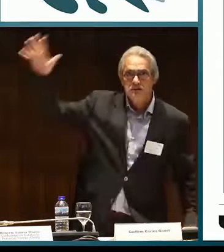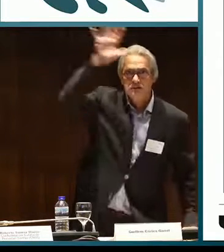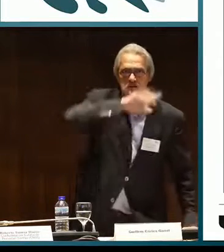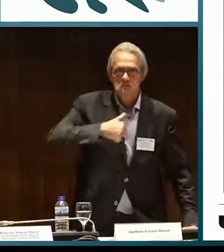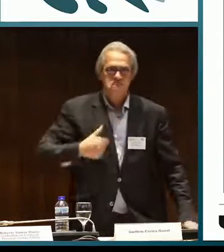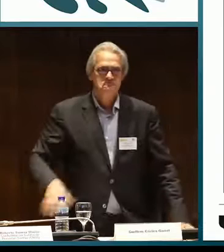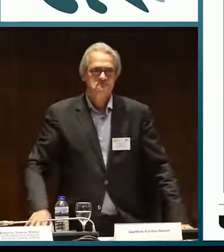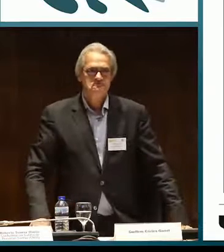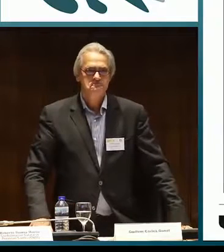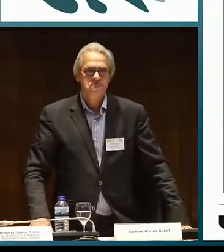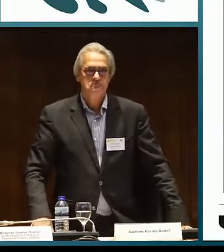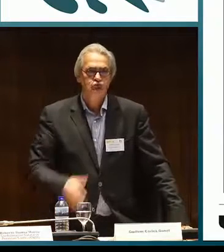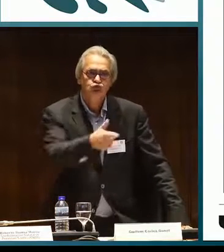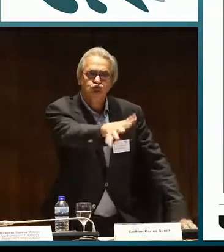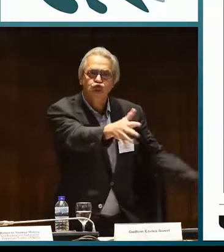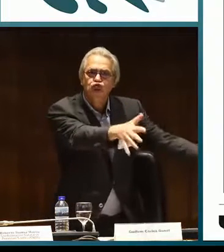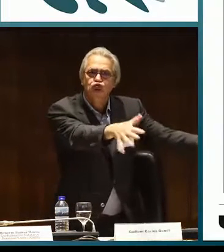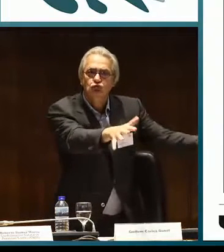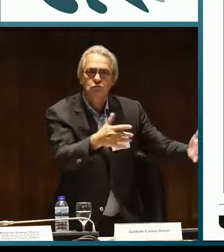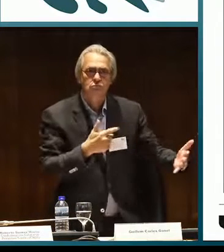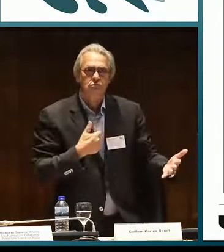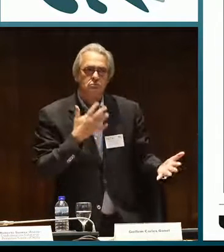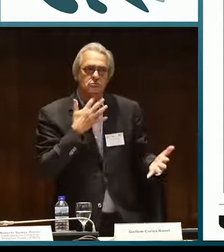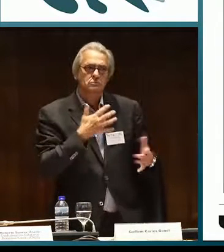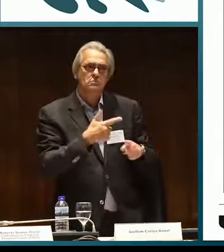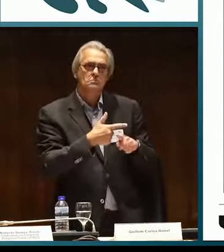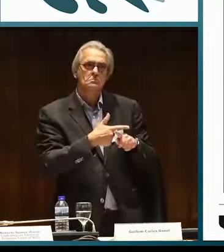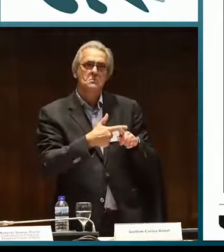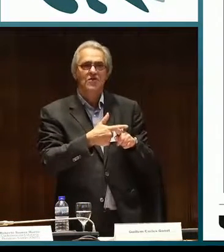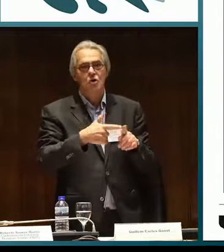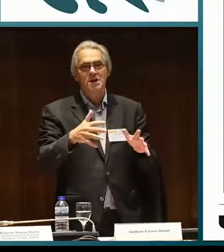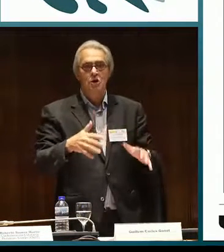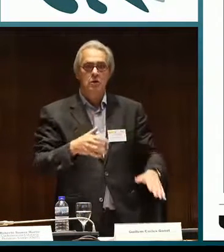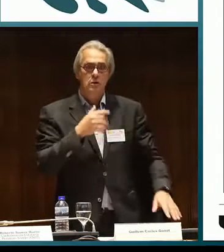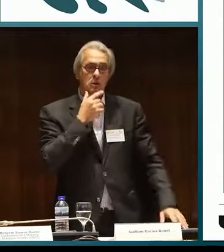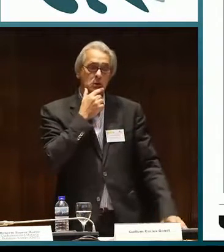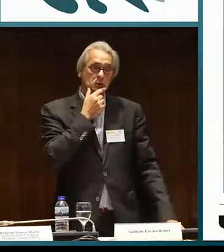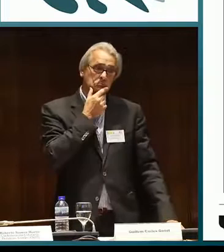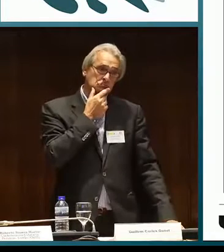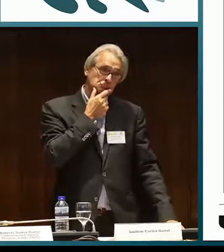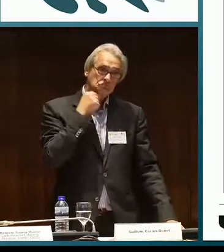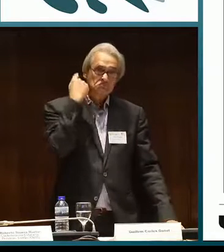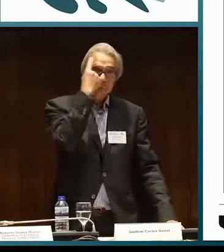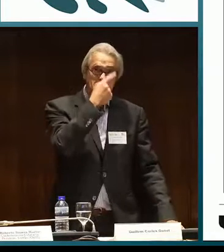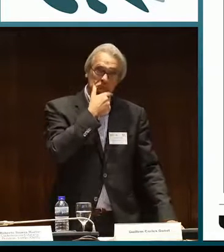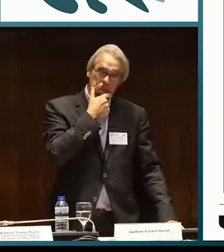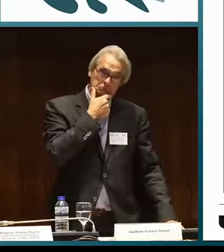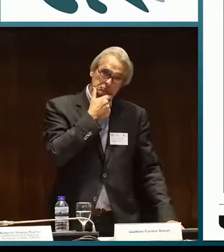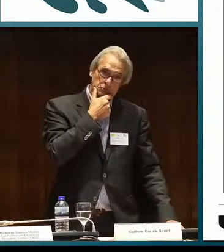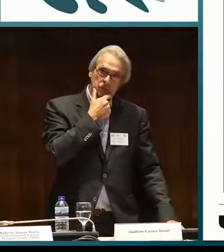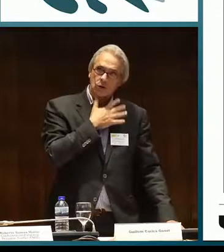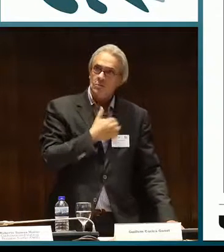no contamos datos muy fiables tampoco y siempre son datos